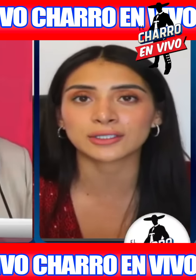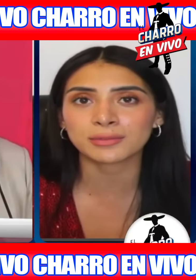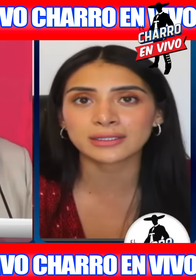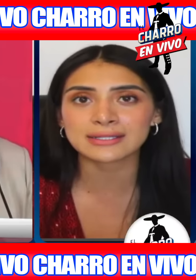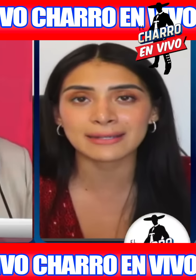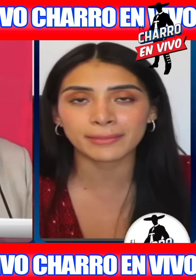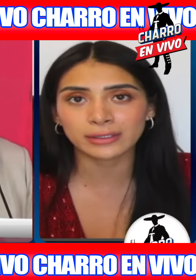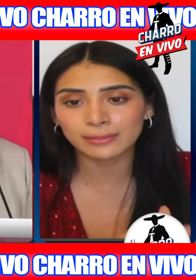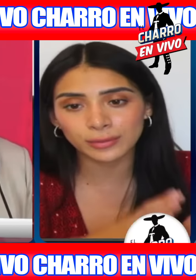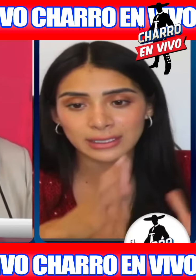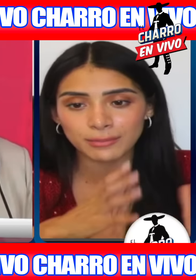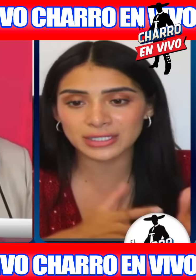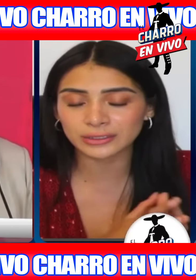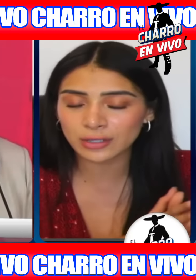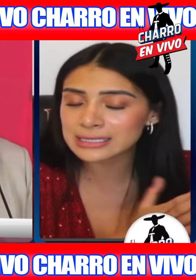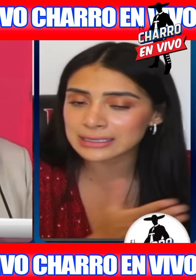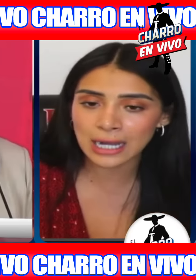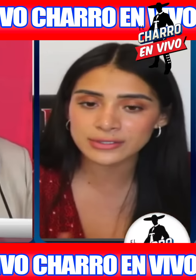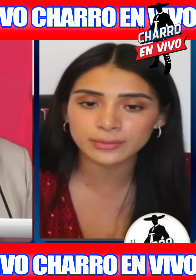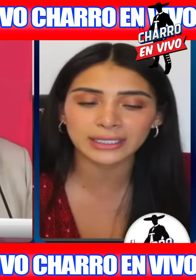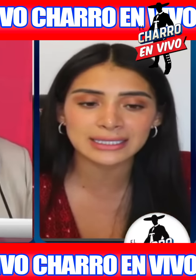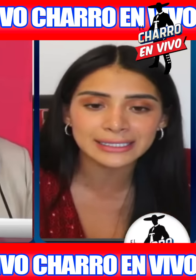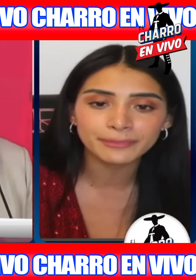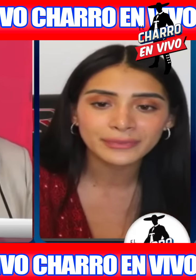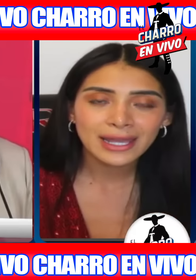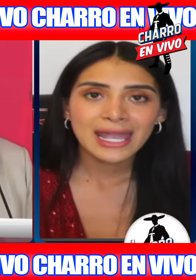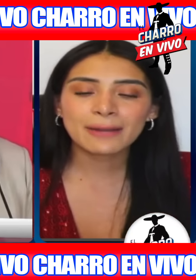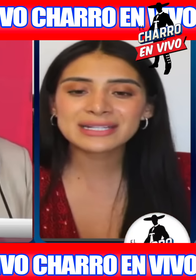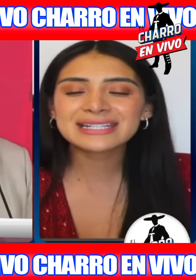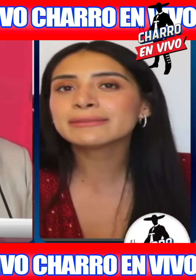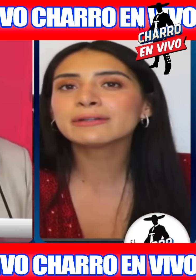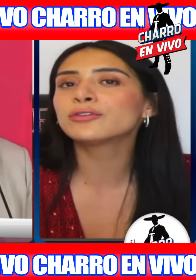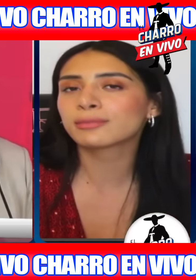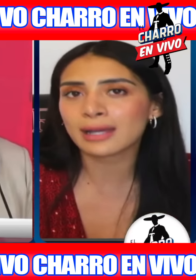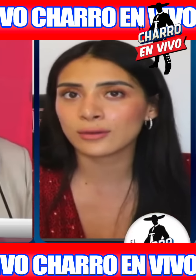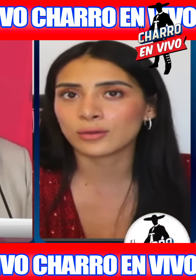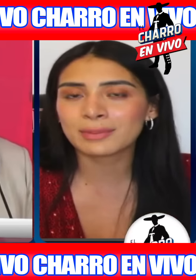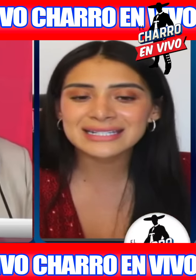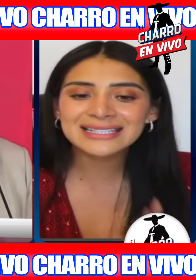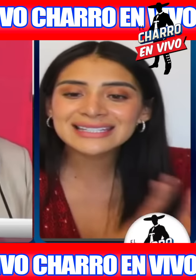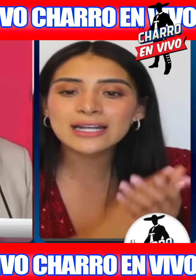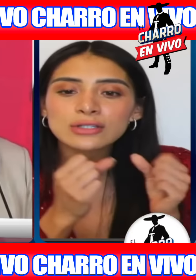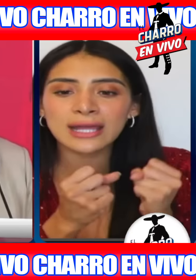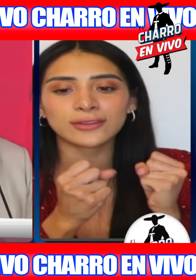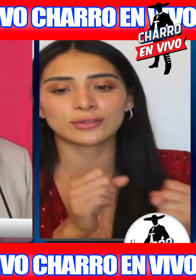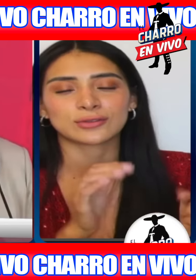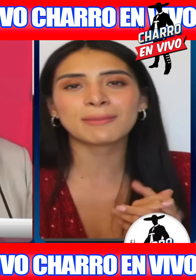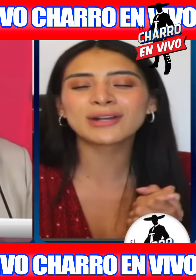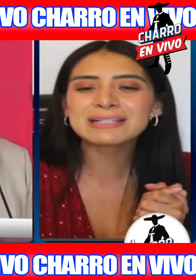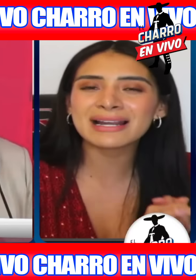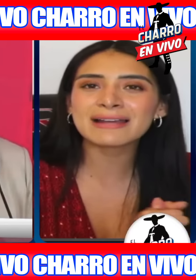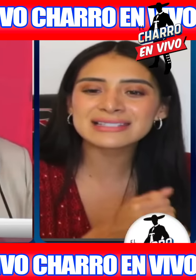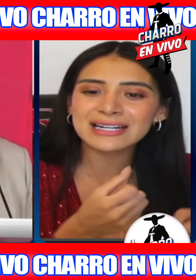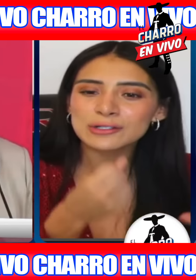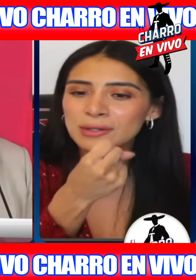que anteriormente hacía, pero ahorita por tiempos electorales ya no se pueden hacer. El presidente va informado, el presidente trae los datos, que en